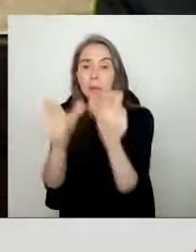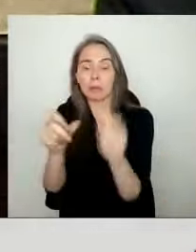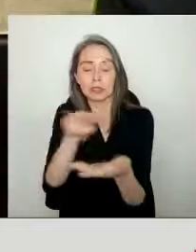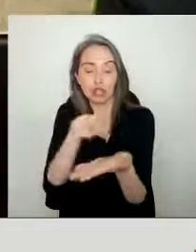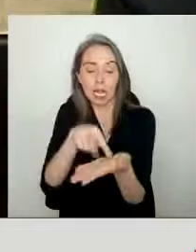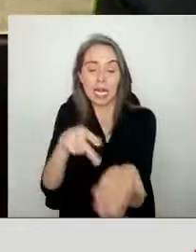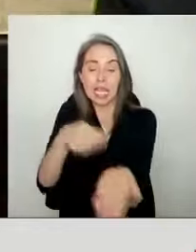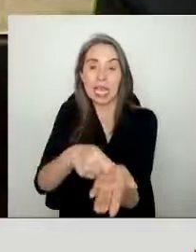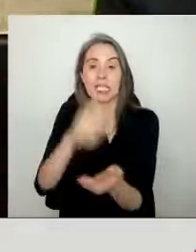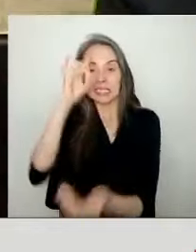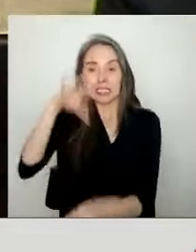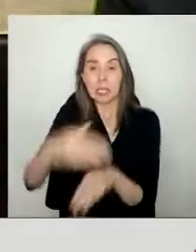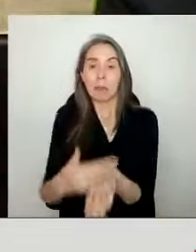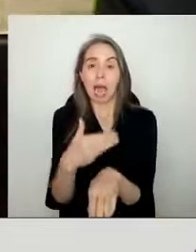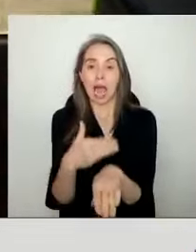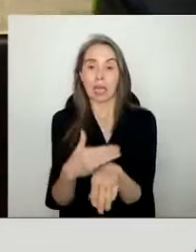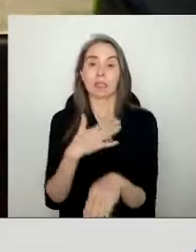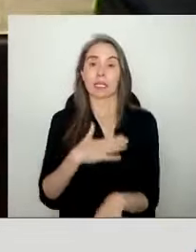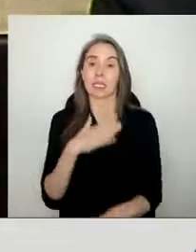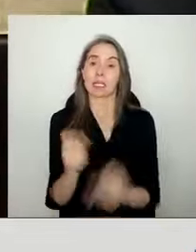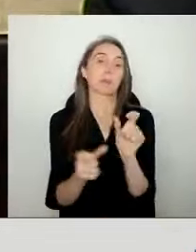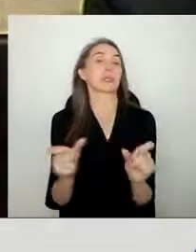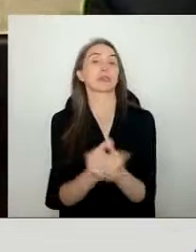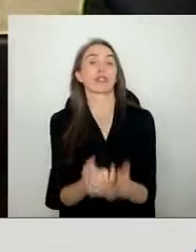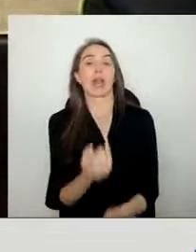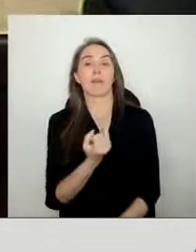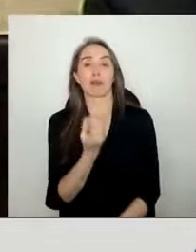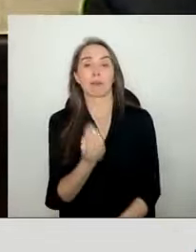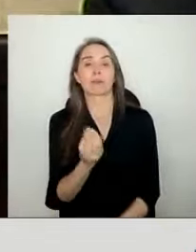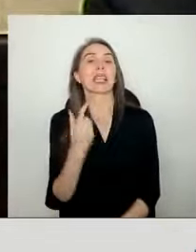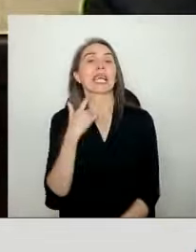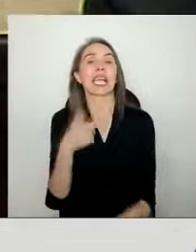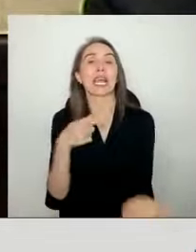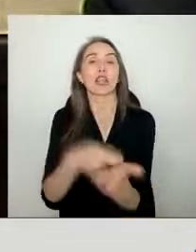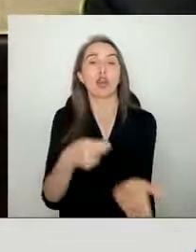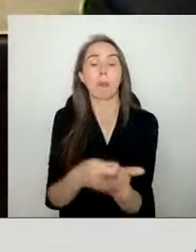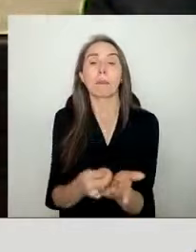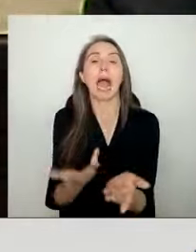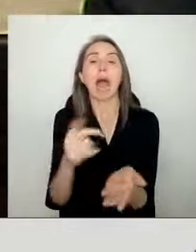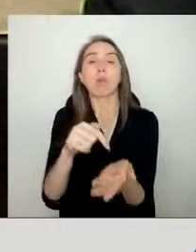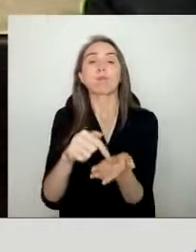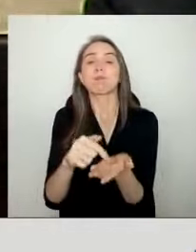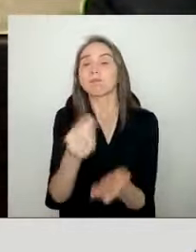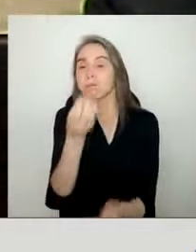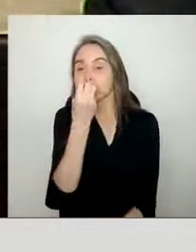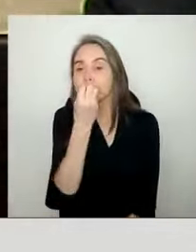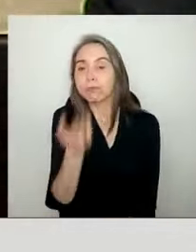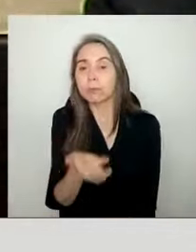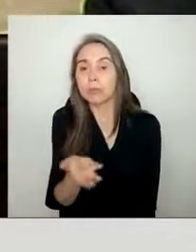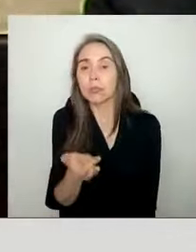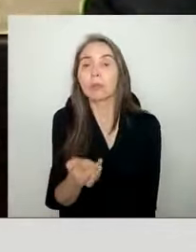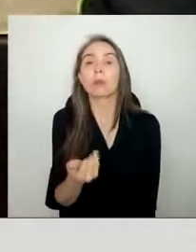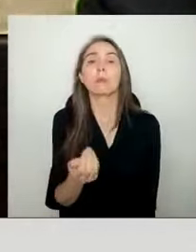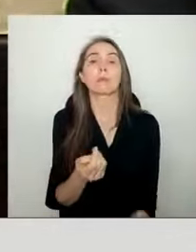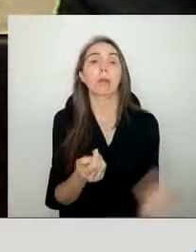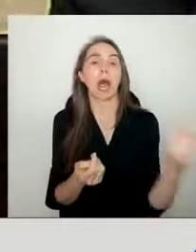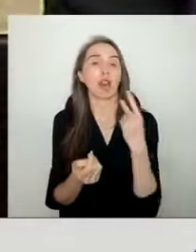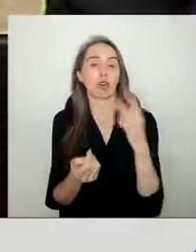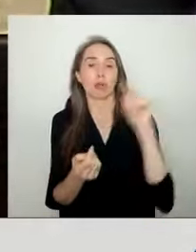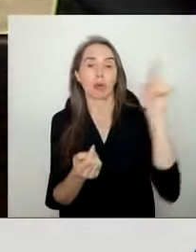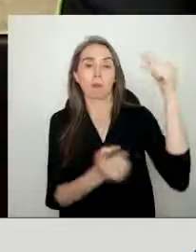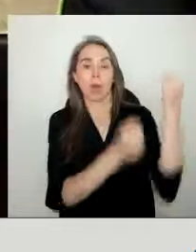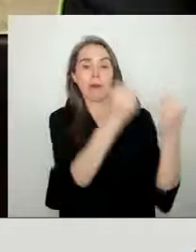queremos que la gente se informe bien de lo que está comprando y lo que va a comer que sea para ambas partes si no